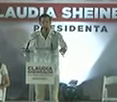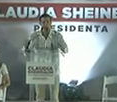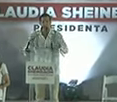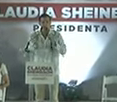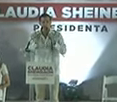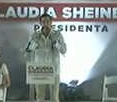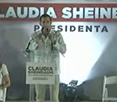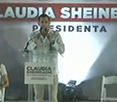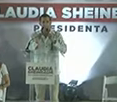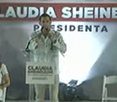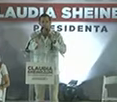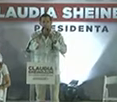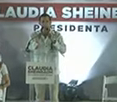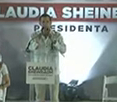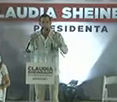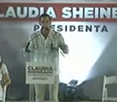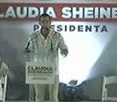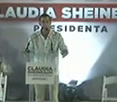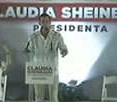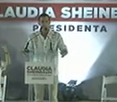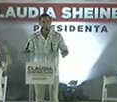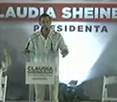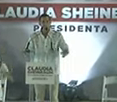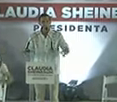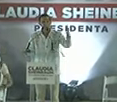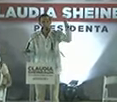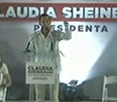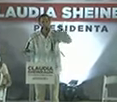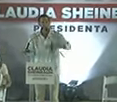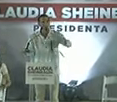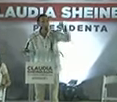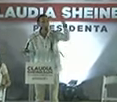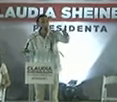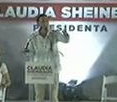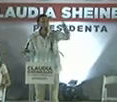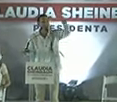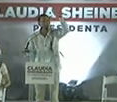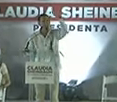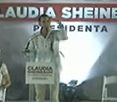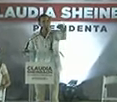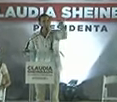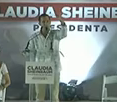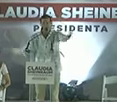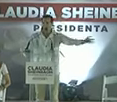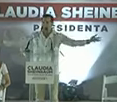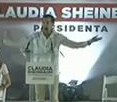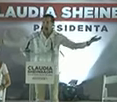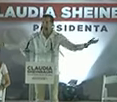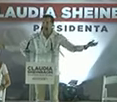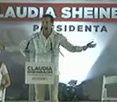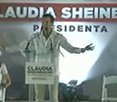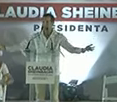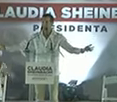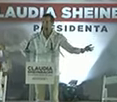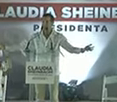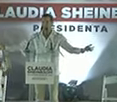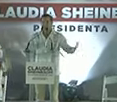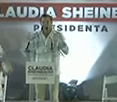ustedes van a salir a votar van a llevar ustedes a 10 personas a